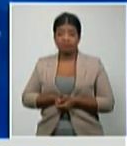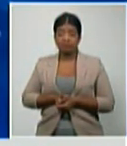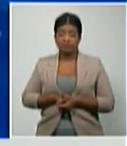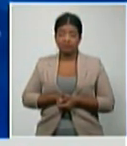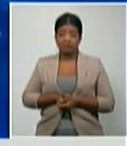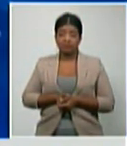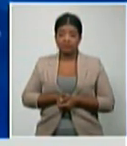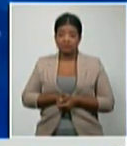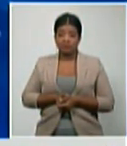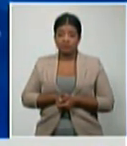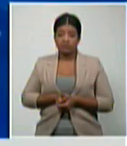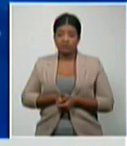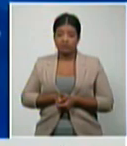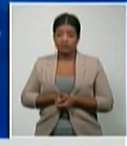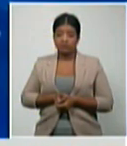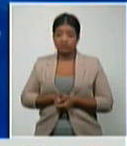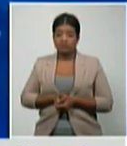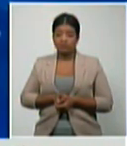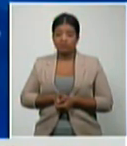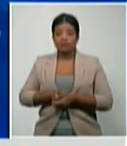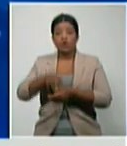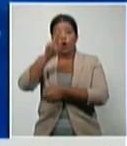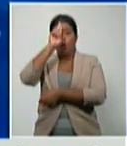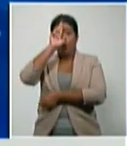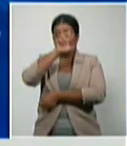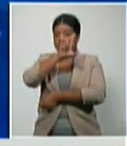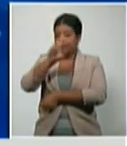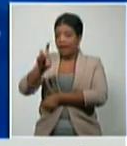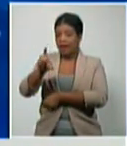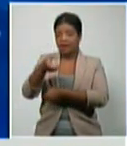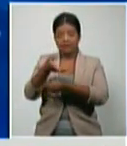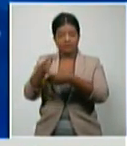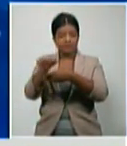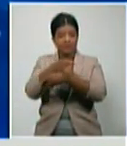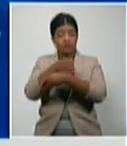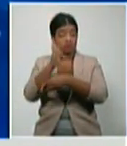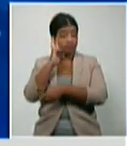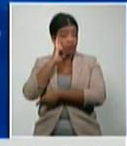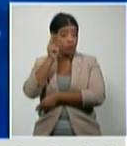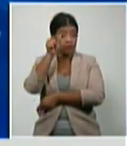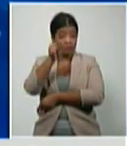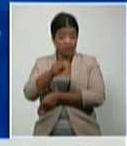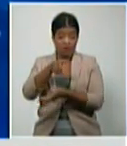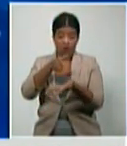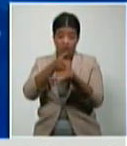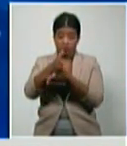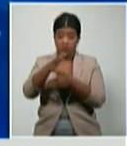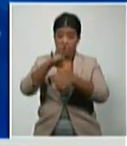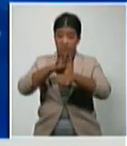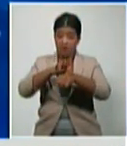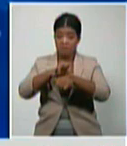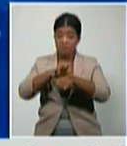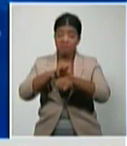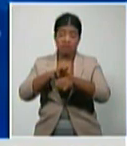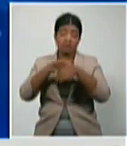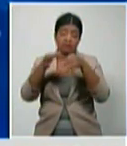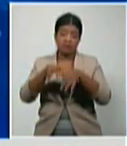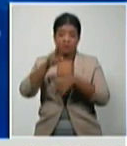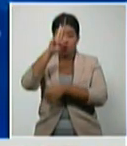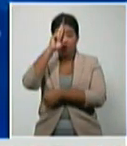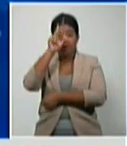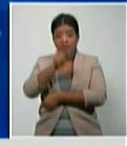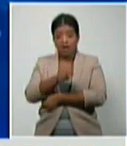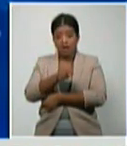Nuestras unidades de salud, nuestros hospitales, recuerden que los casos activos están generalmente en hospitales, algunos